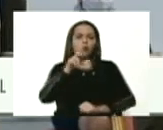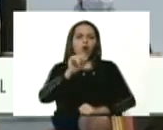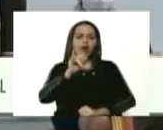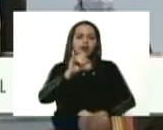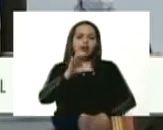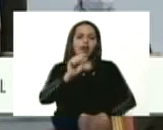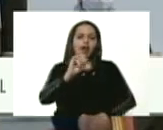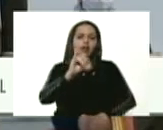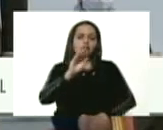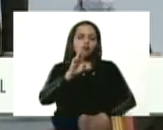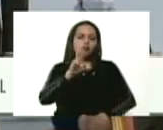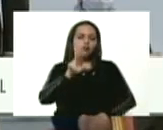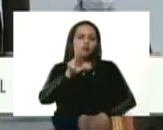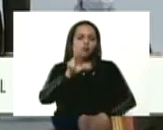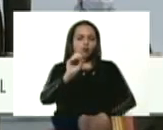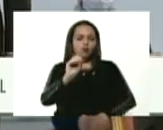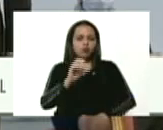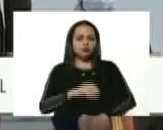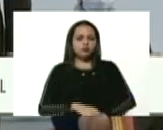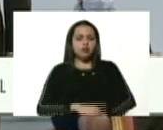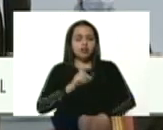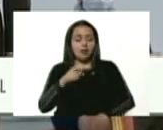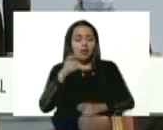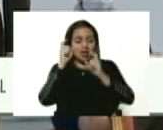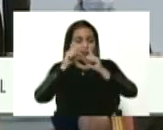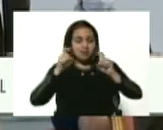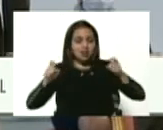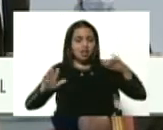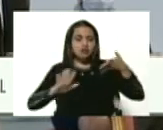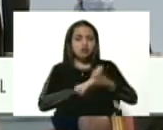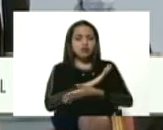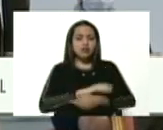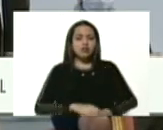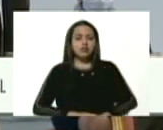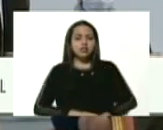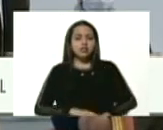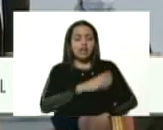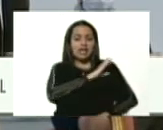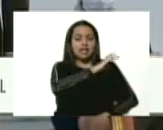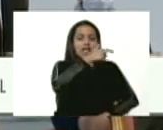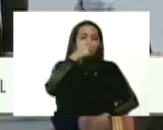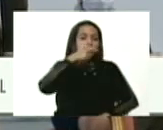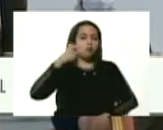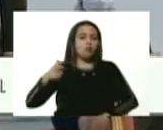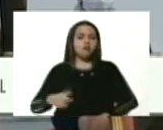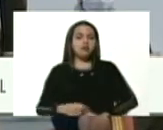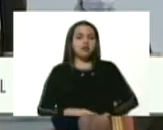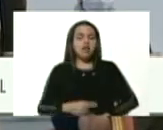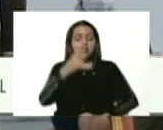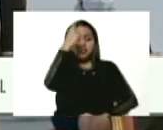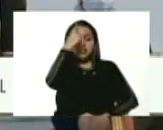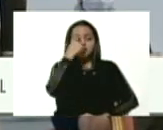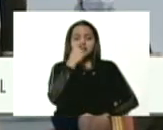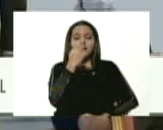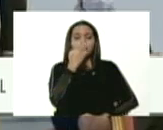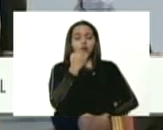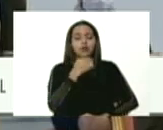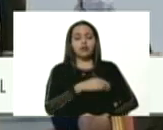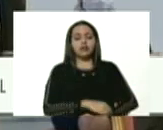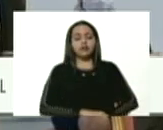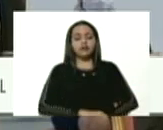Hermoso recordar y enseñar la hazaña del general del pueblo soberano, Ezequiel Zamora.